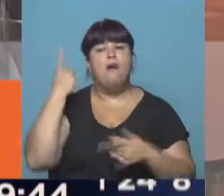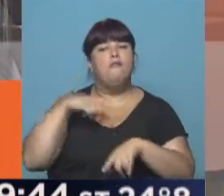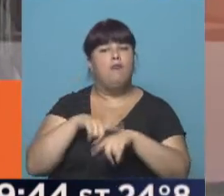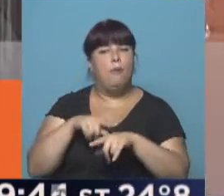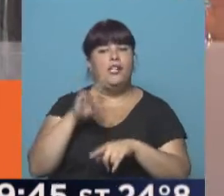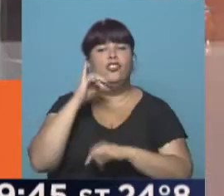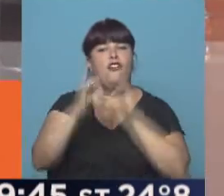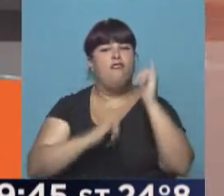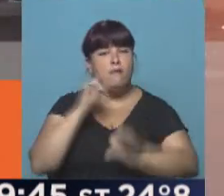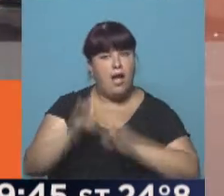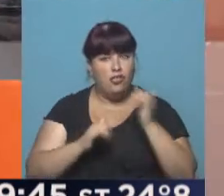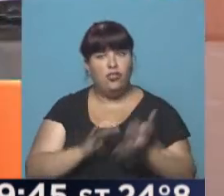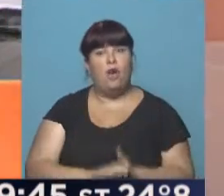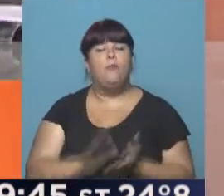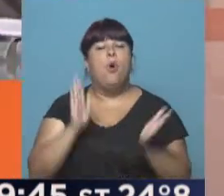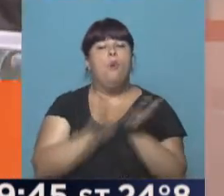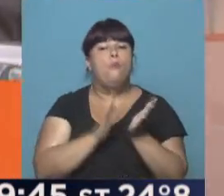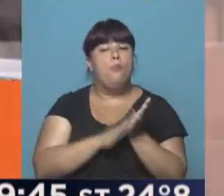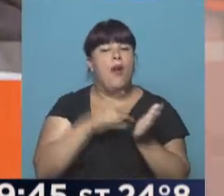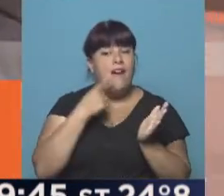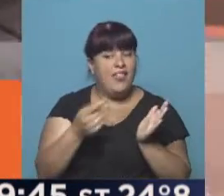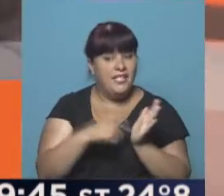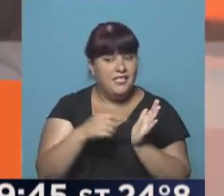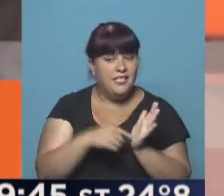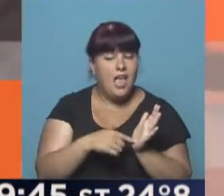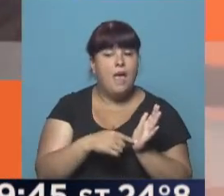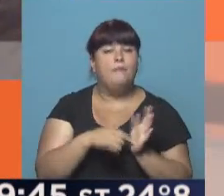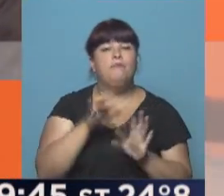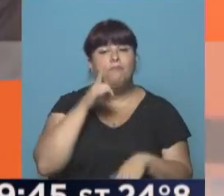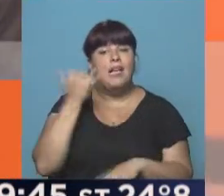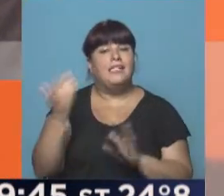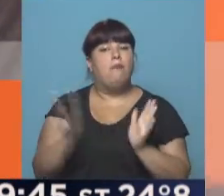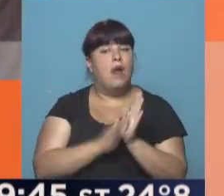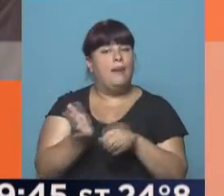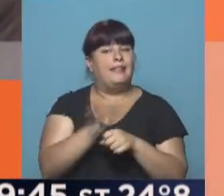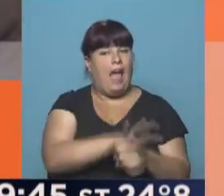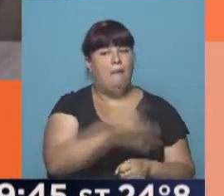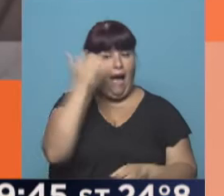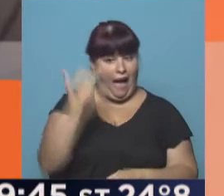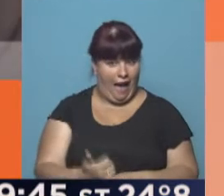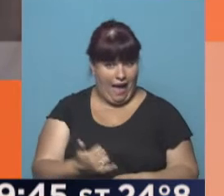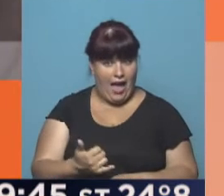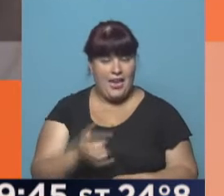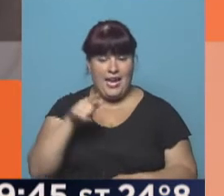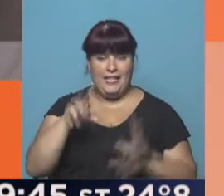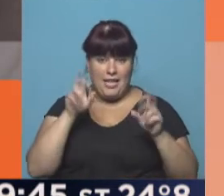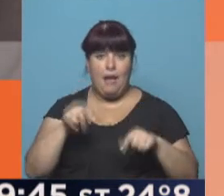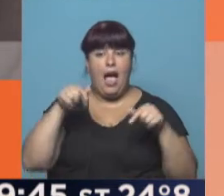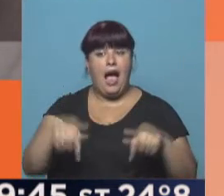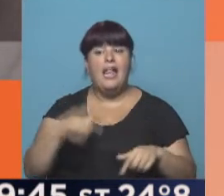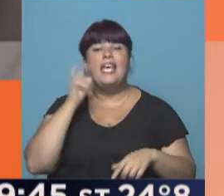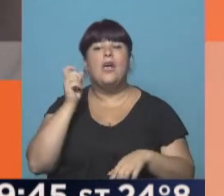datos y pruebas donde hablaban de quedaría demostrado el encubrimiento en esta causa aquí